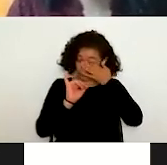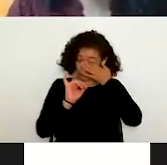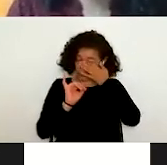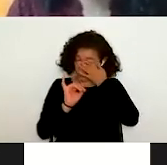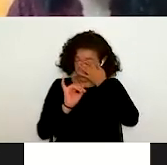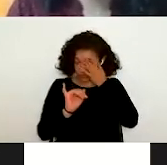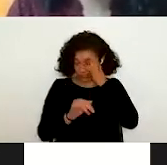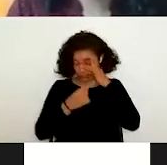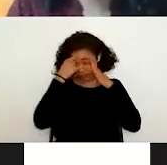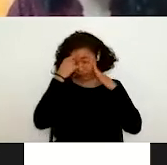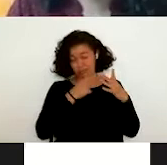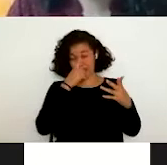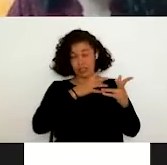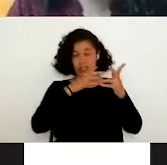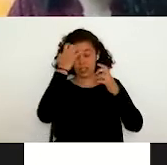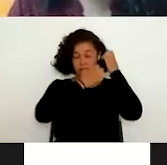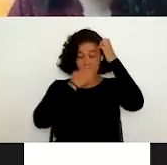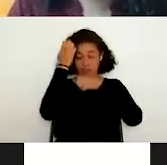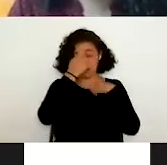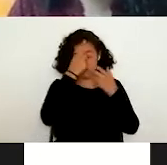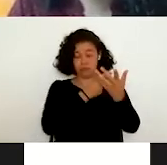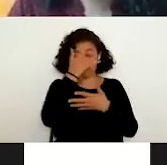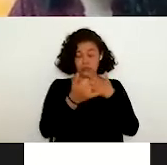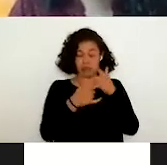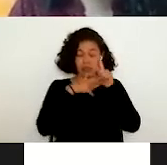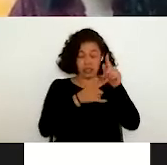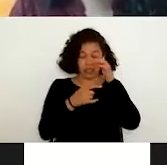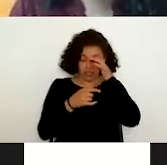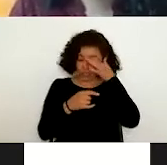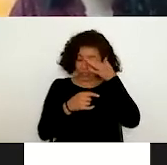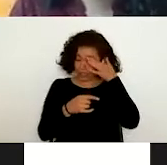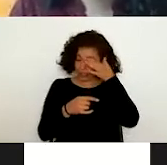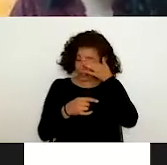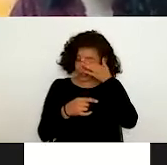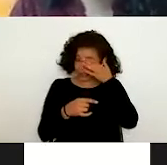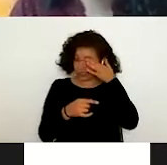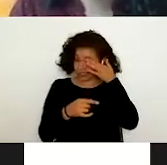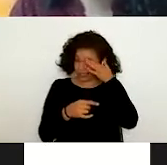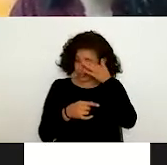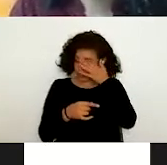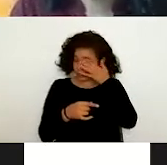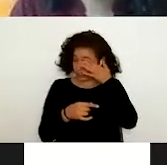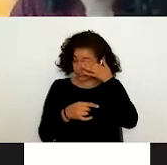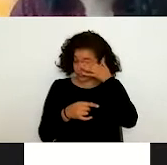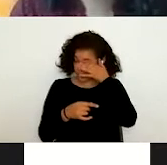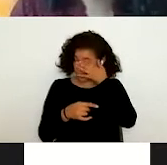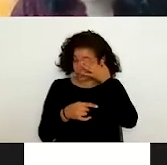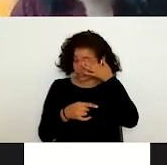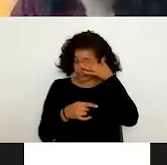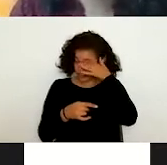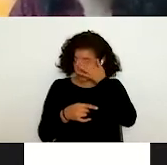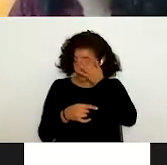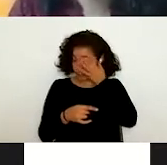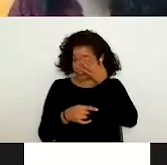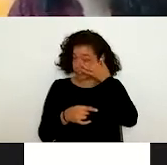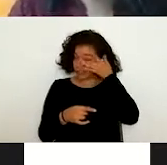y para seguir el proyecto. Lo que yo coloco como metas también es algo que tengo que cumplir y que en